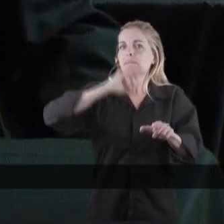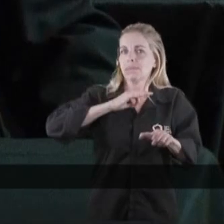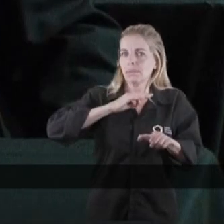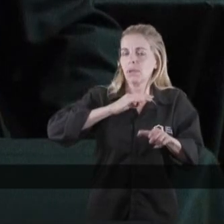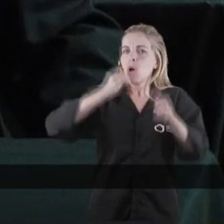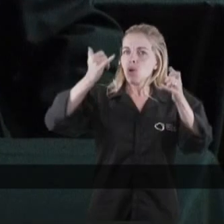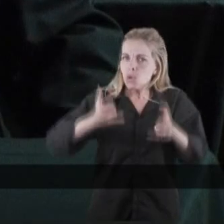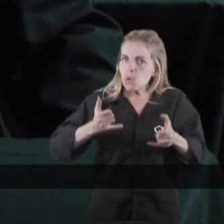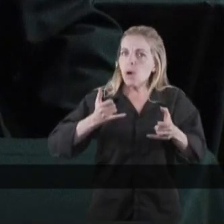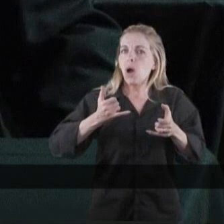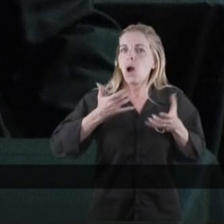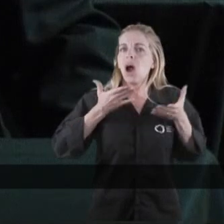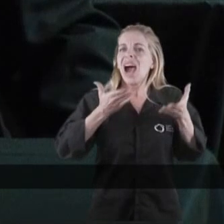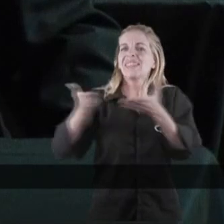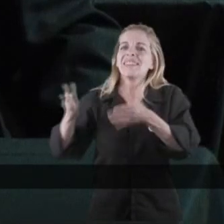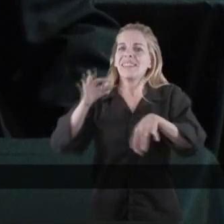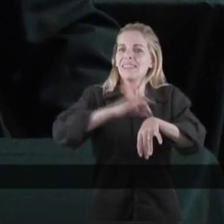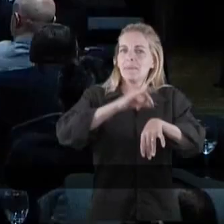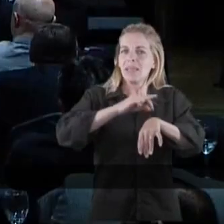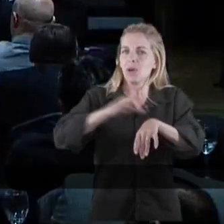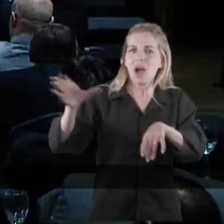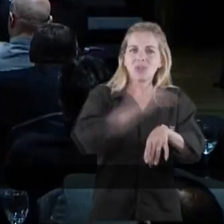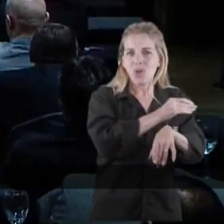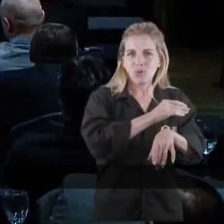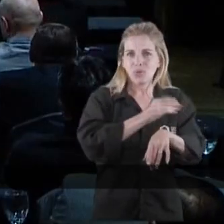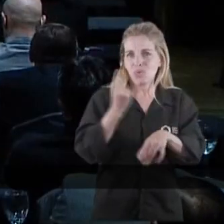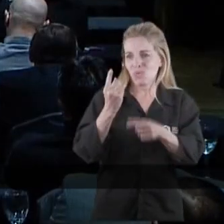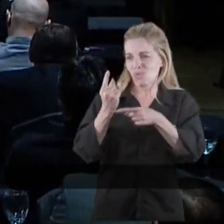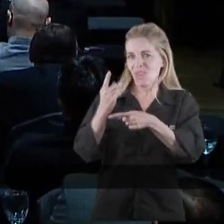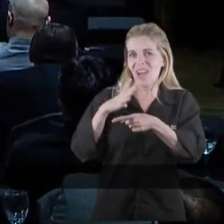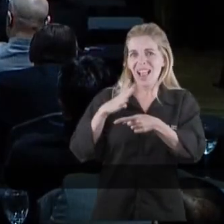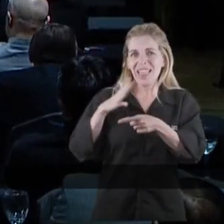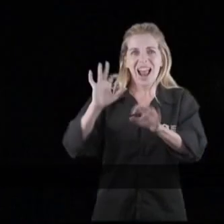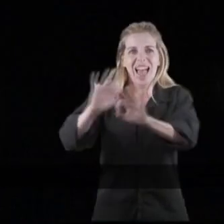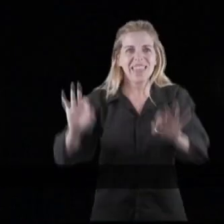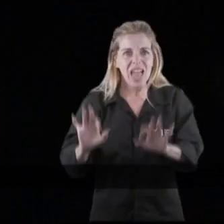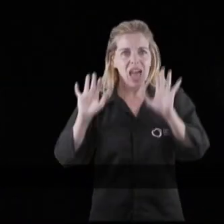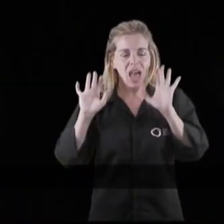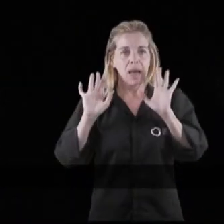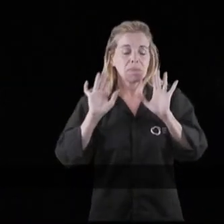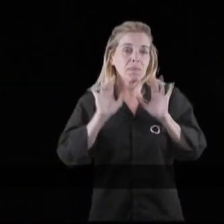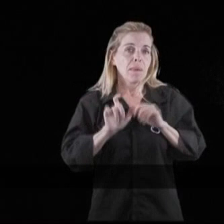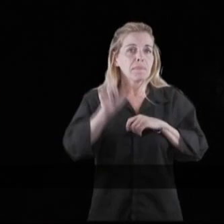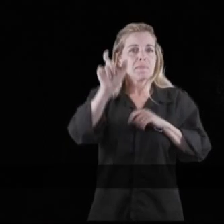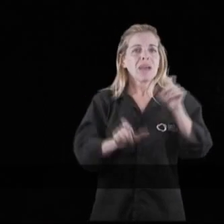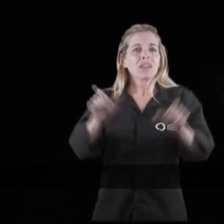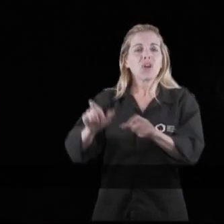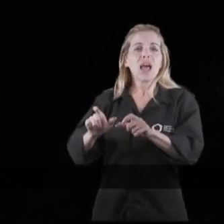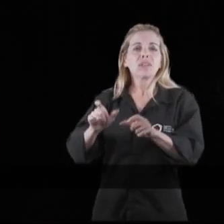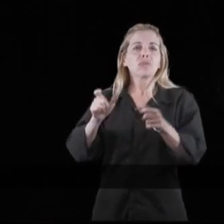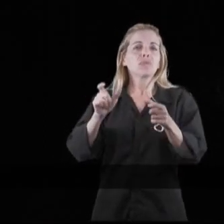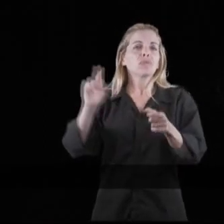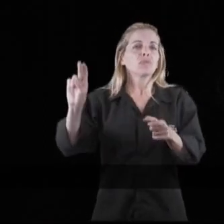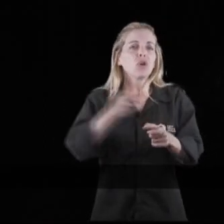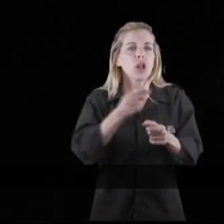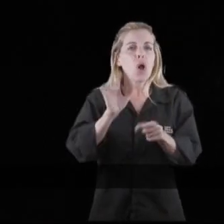de la atención médica necesaria. Nadie. Nadie. Nadie murió abandonado en su casa.